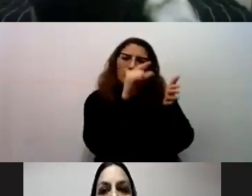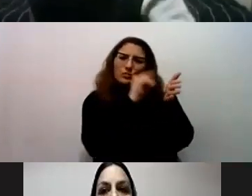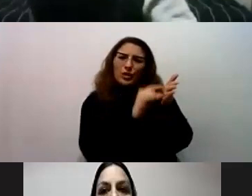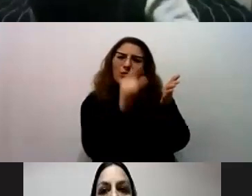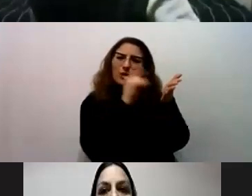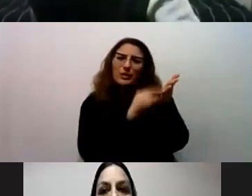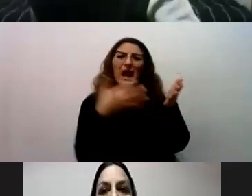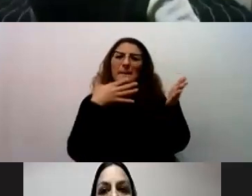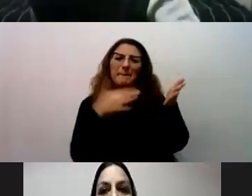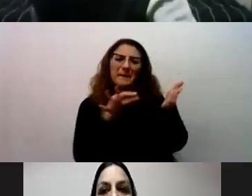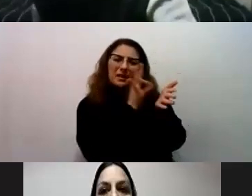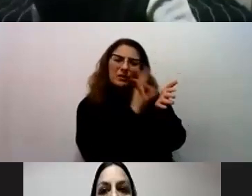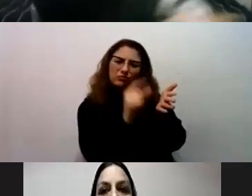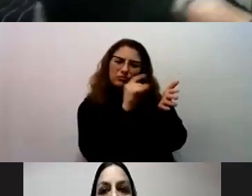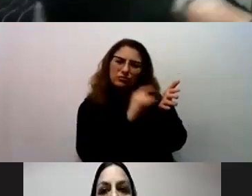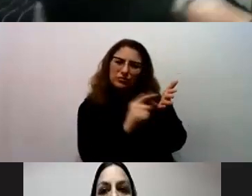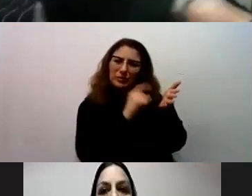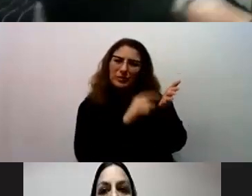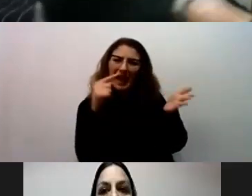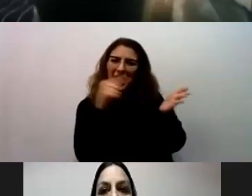no tiene que ser de aplicación.